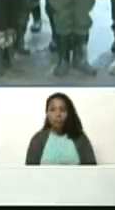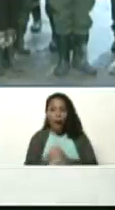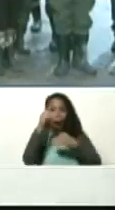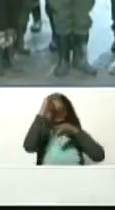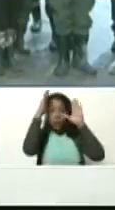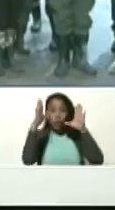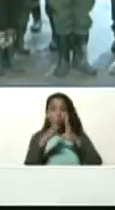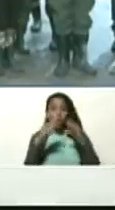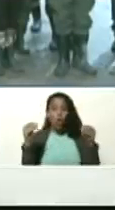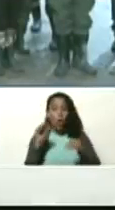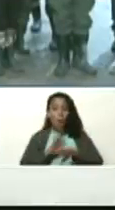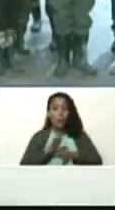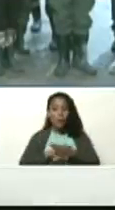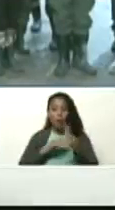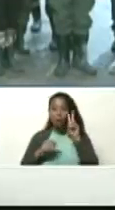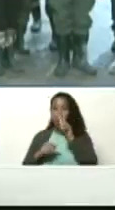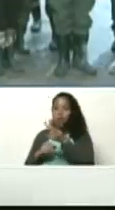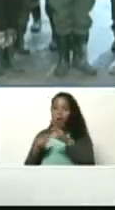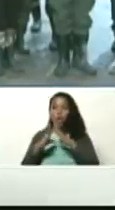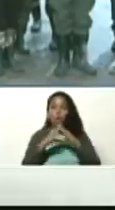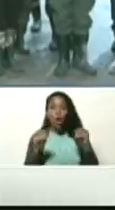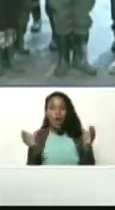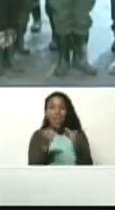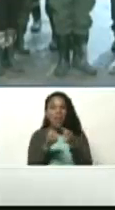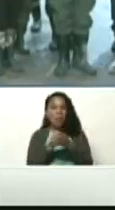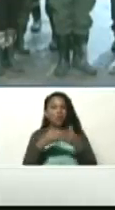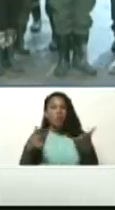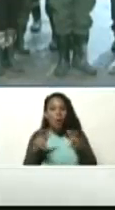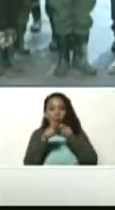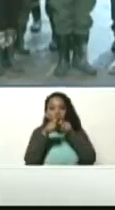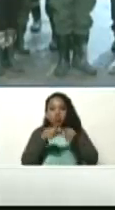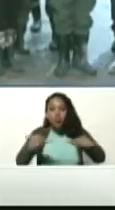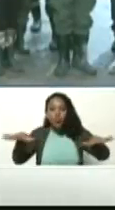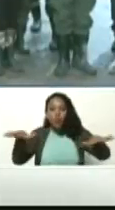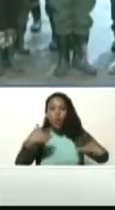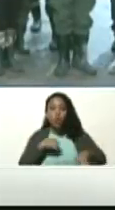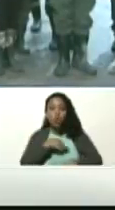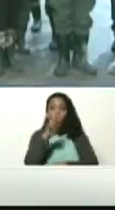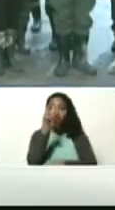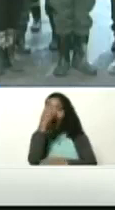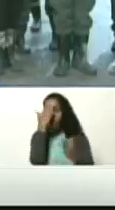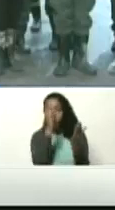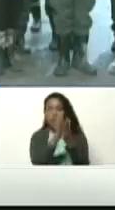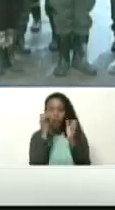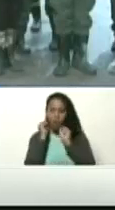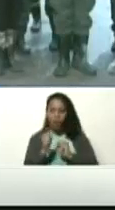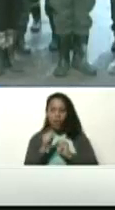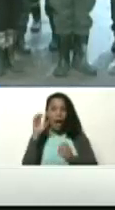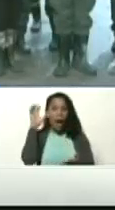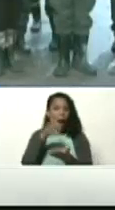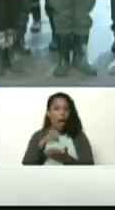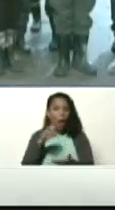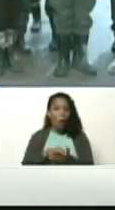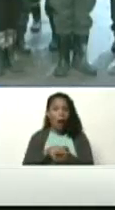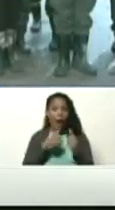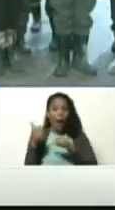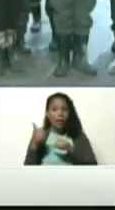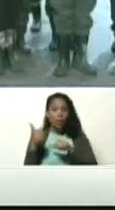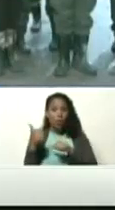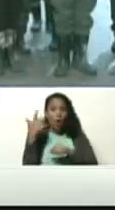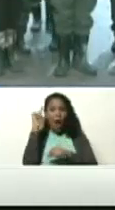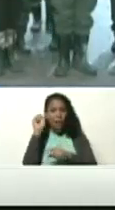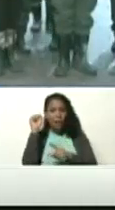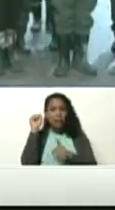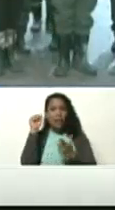atentos a todo, observando todo, y el equipo desplegado. Tenemos 2 frentes duros en Aragua. Aragua ha sido martirizada,